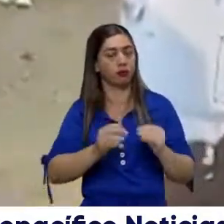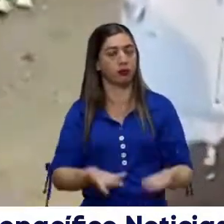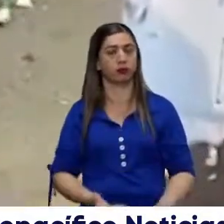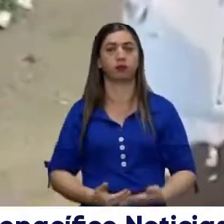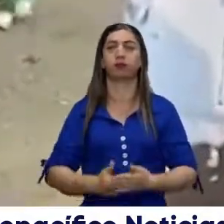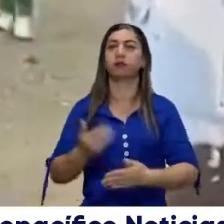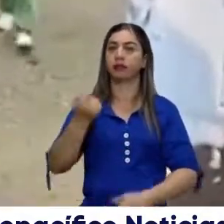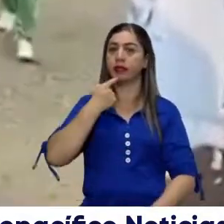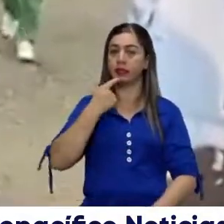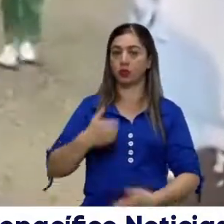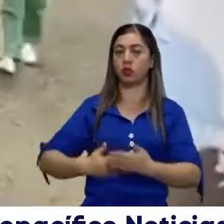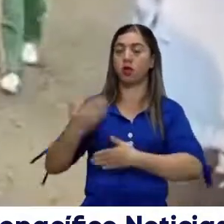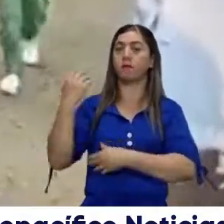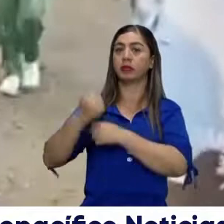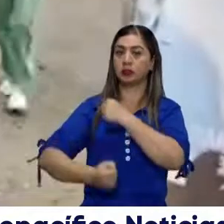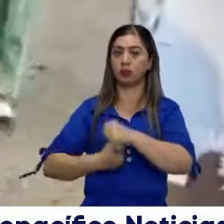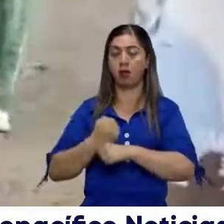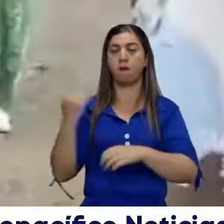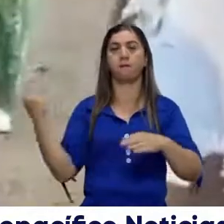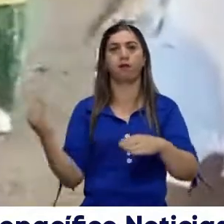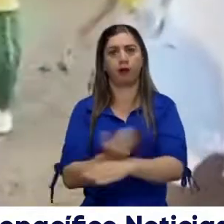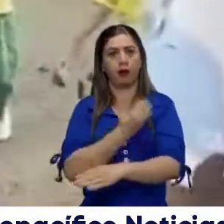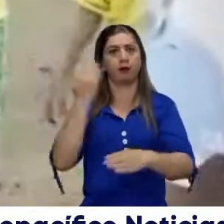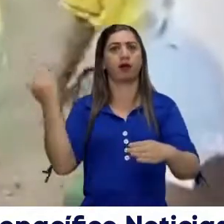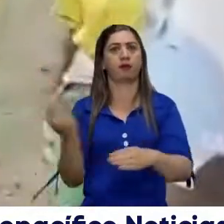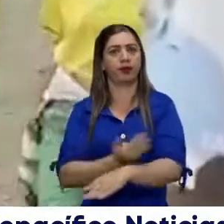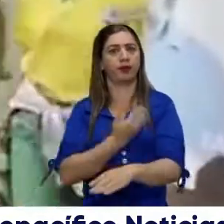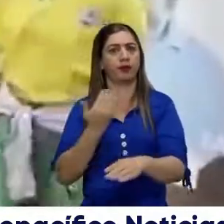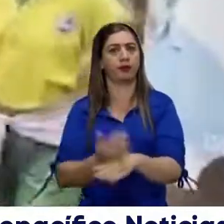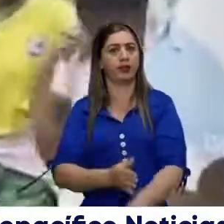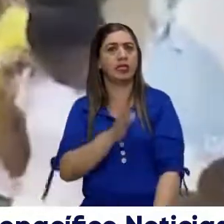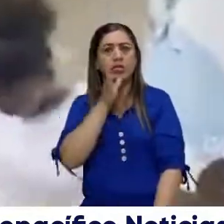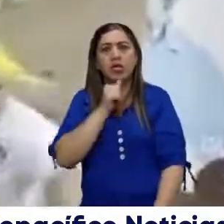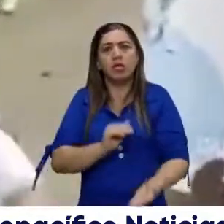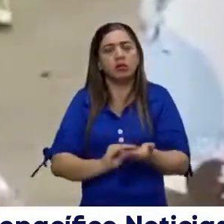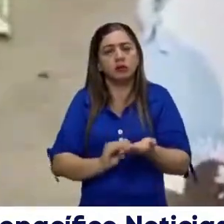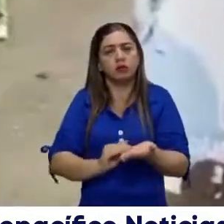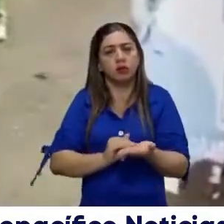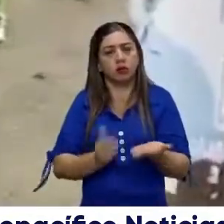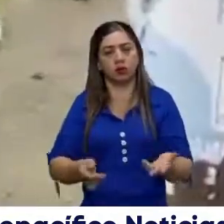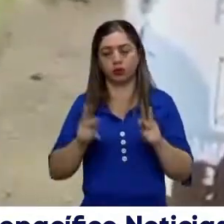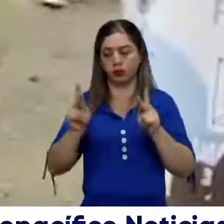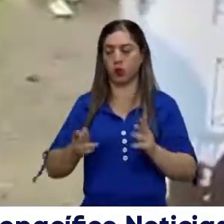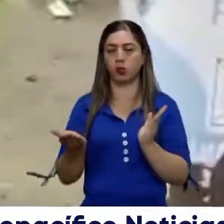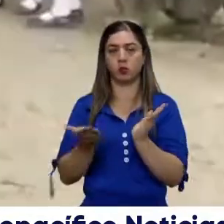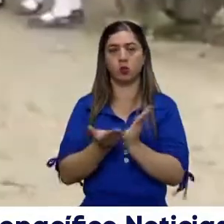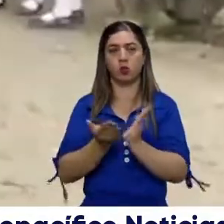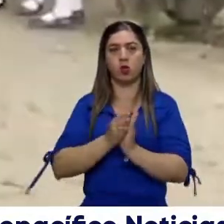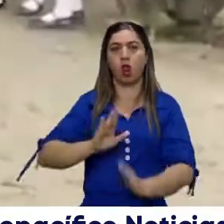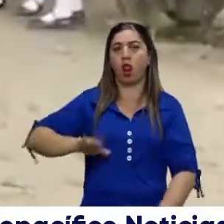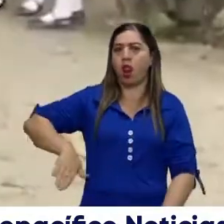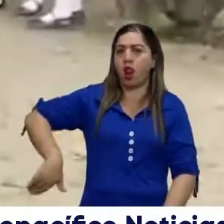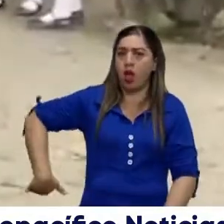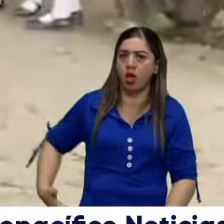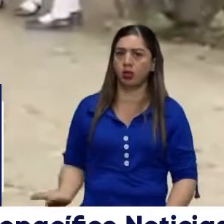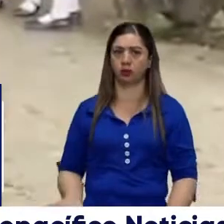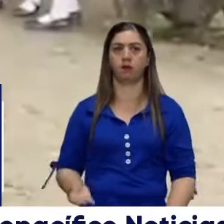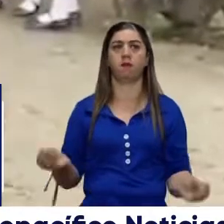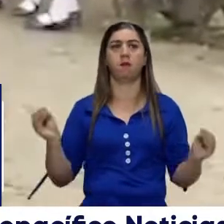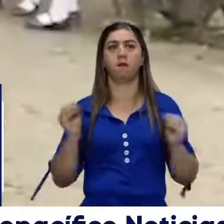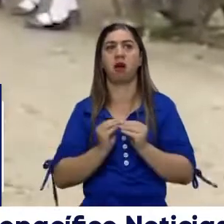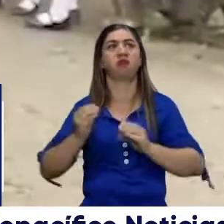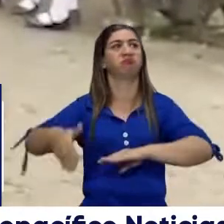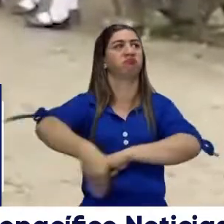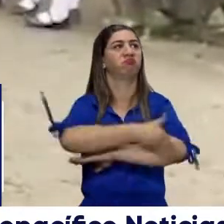desde inicios del año se presenta esta problemática que hasta ahora no tiene ninguna solución. Y los estudiantes están quedando vacíos, andan mucho también en